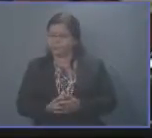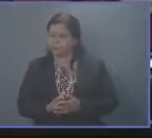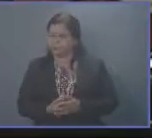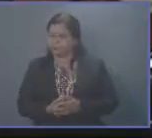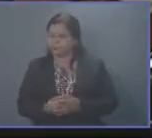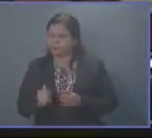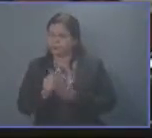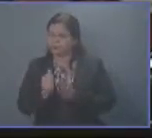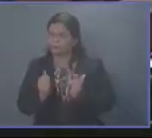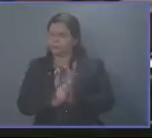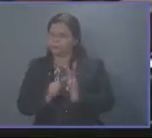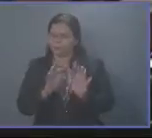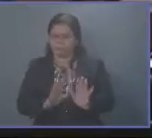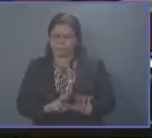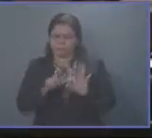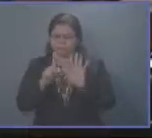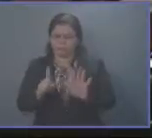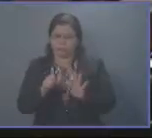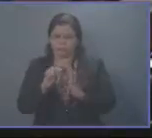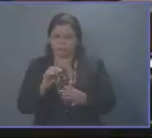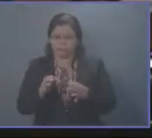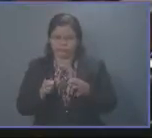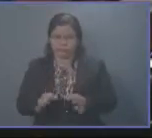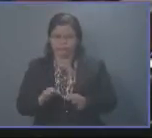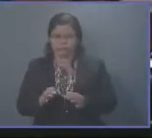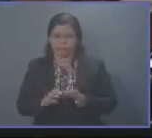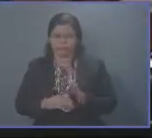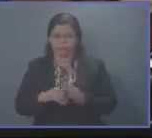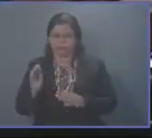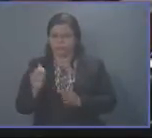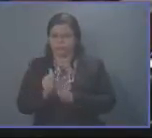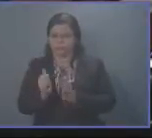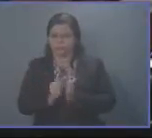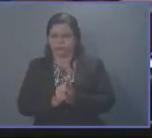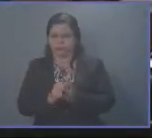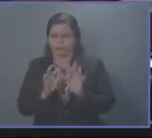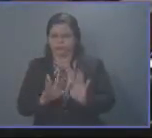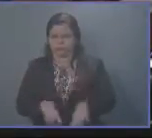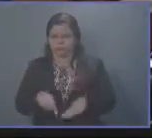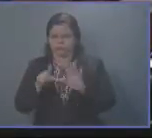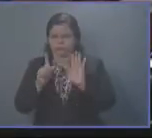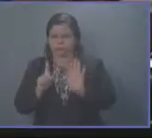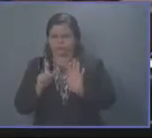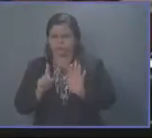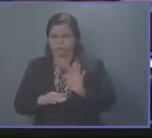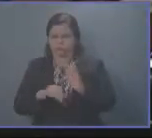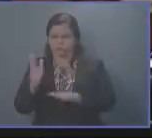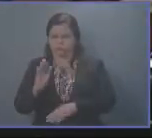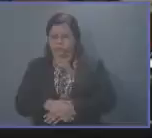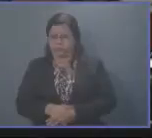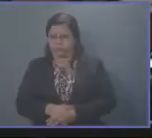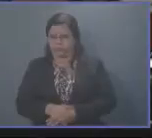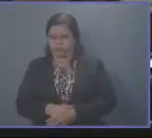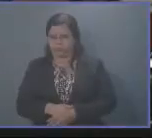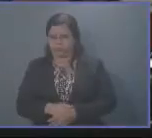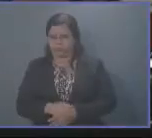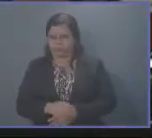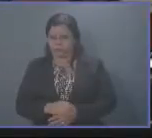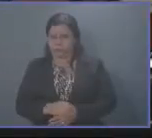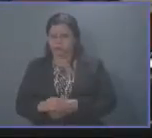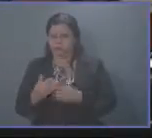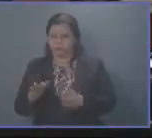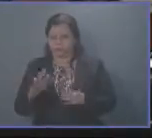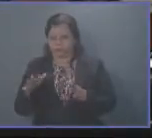del artículo 16 de la siguiente manera. Artículo 16. El emisor o coemisor solo